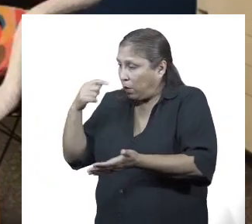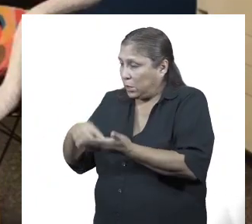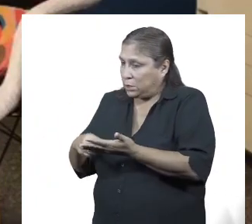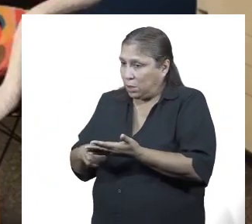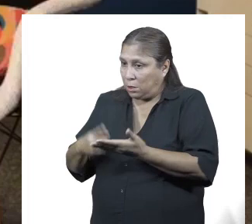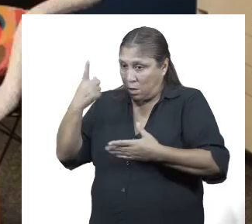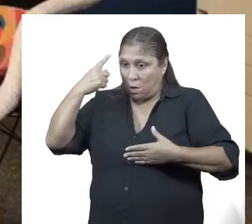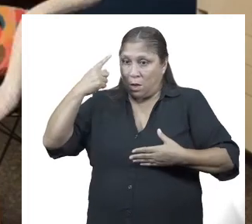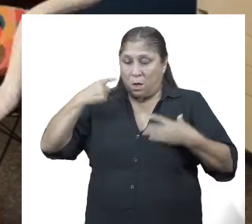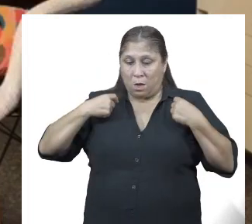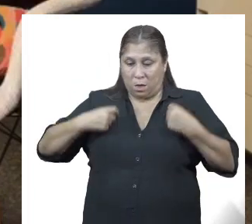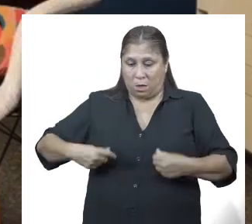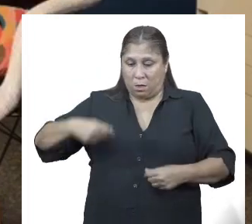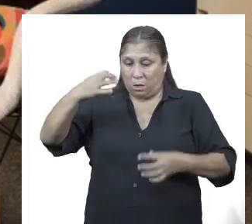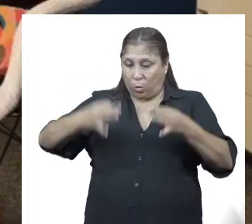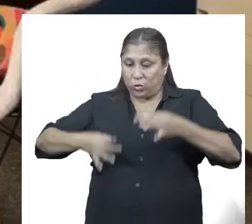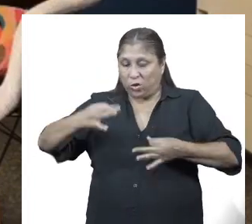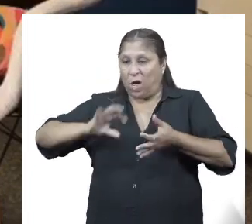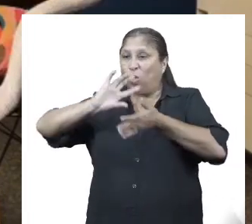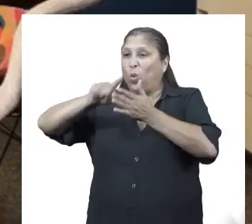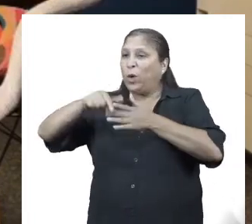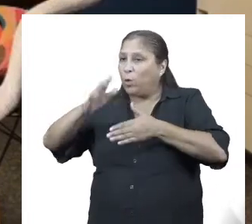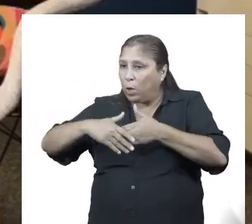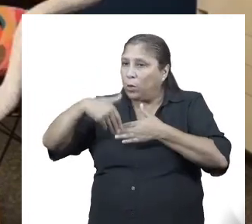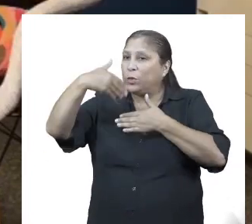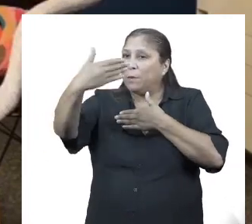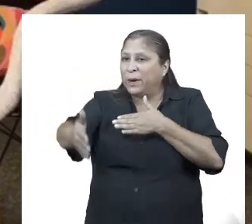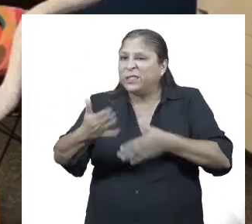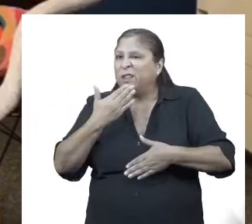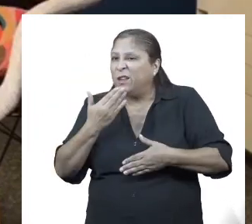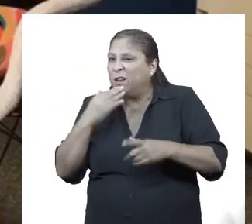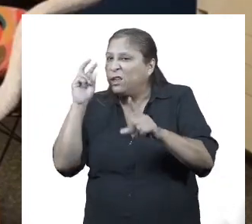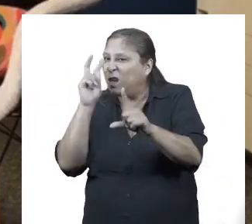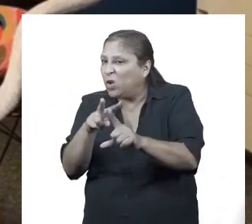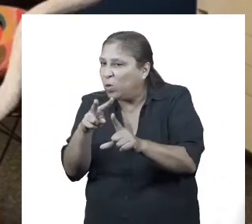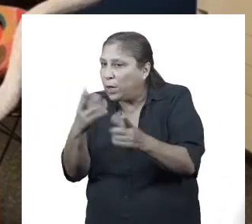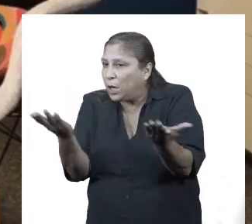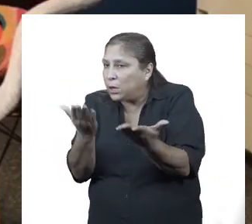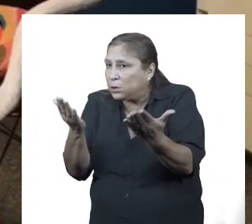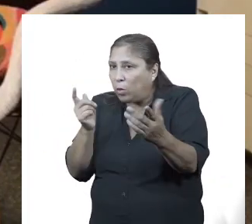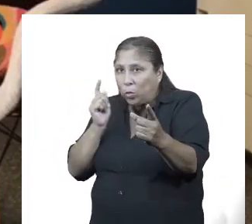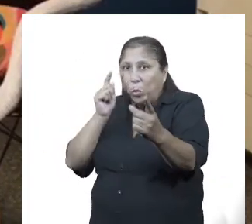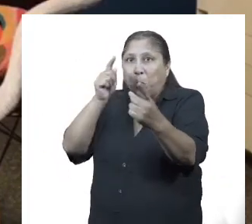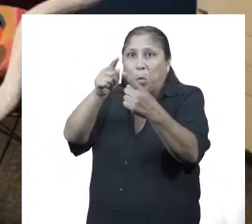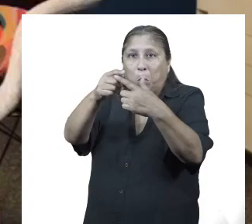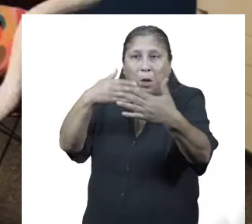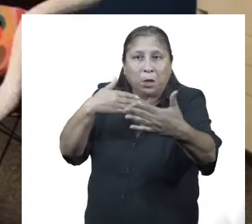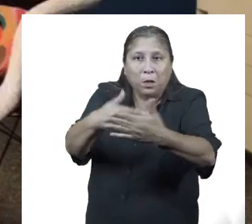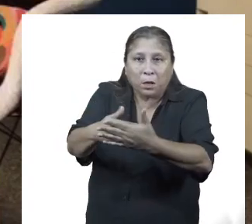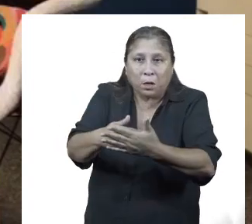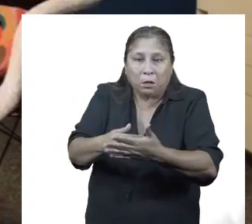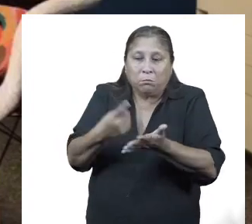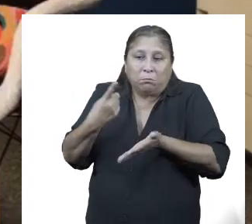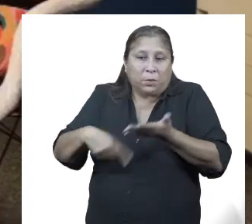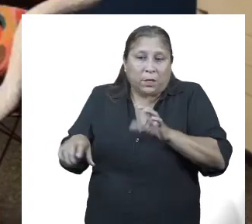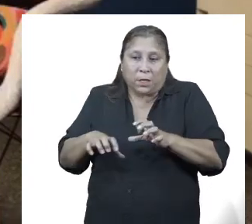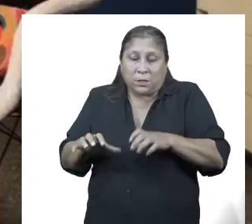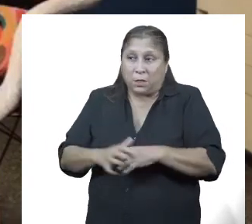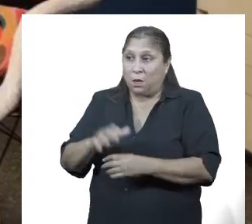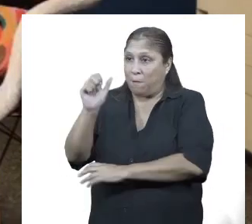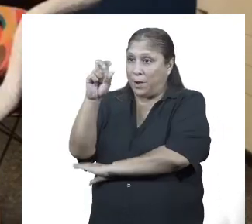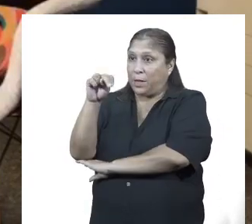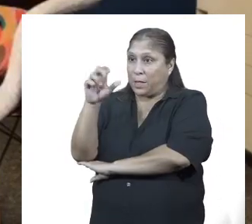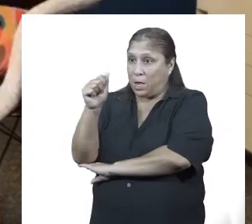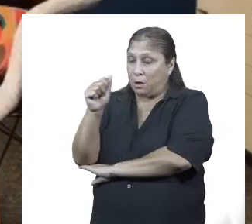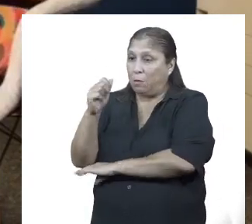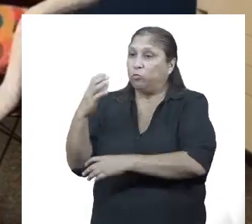en juzgado. Después, ¿a dónde pasa? ¿Quiénes lo ven? ¿Y hasta dónde se puede llegar para que Ana